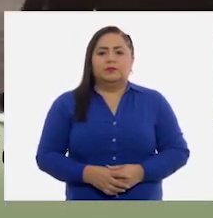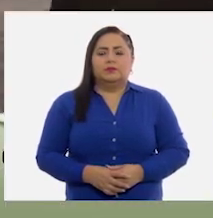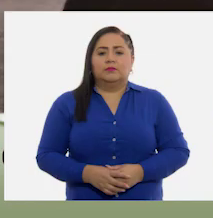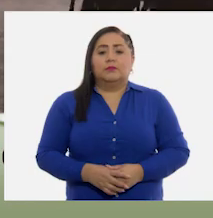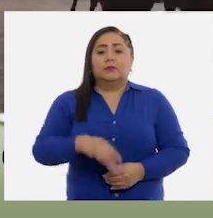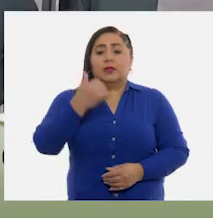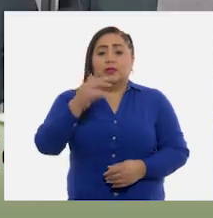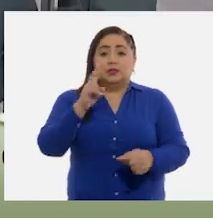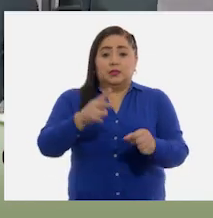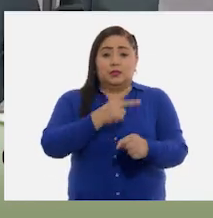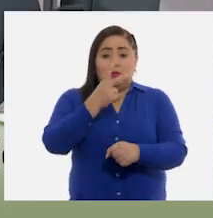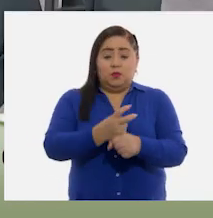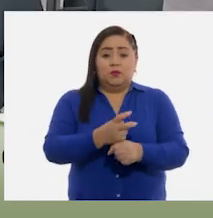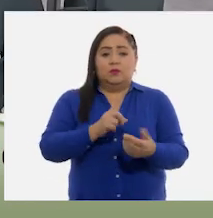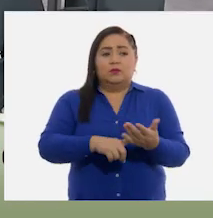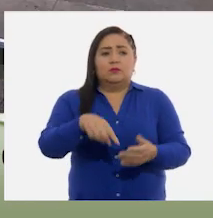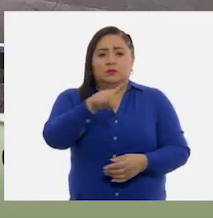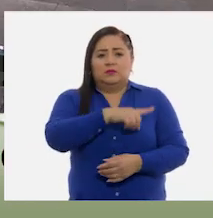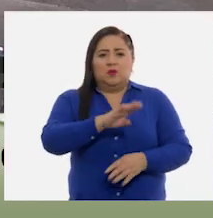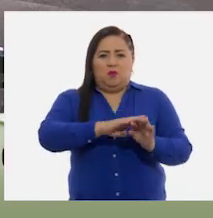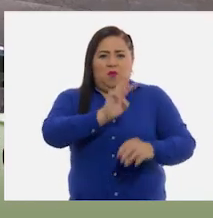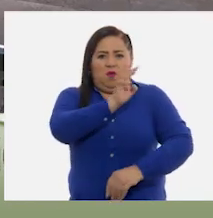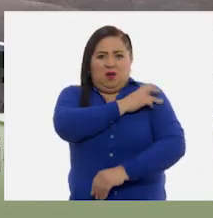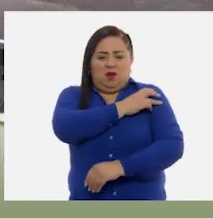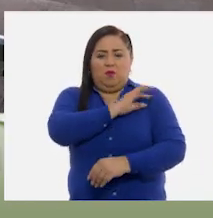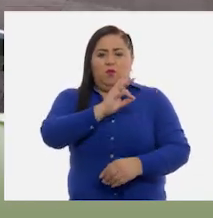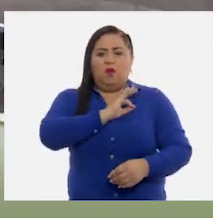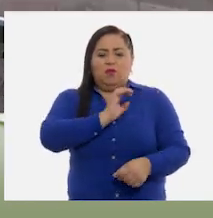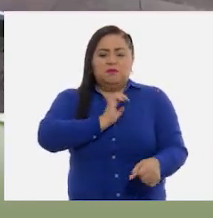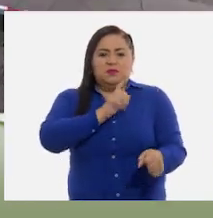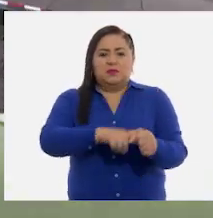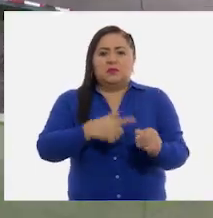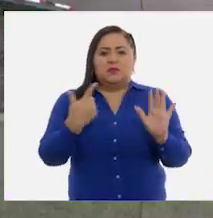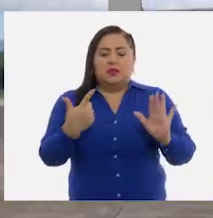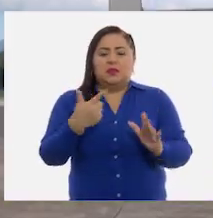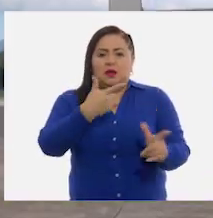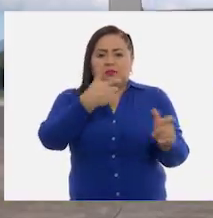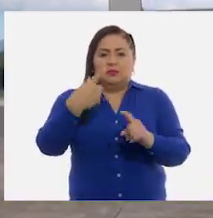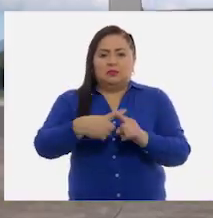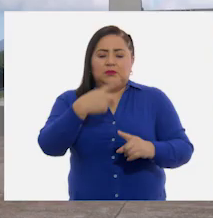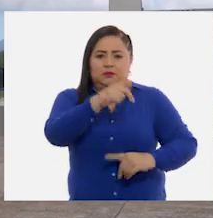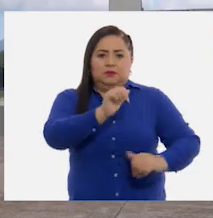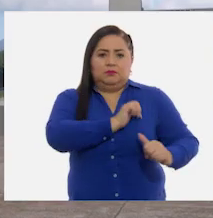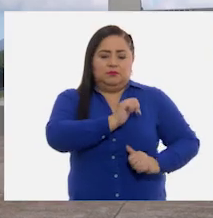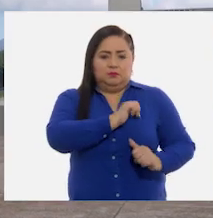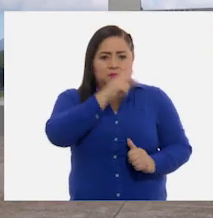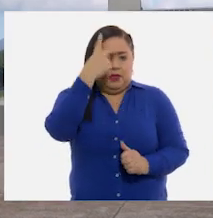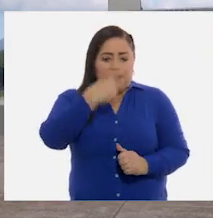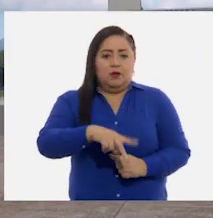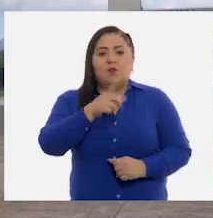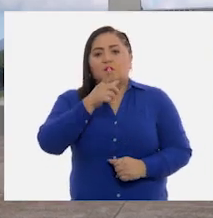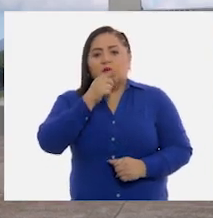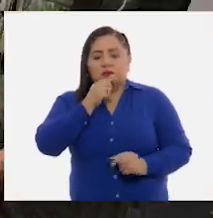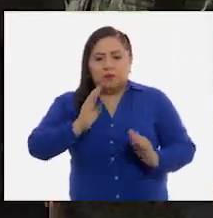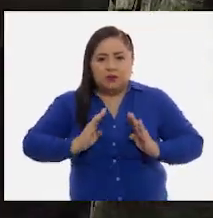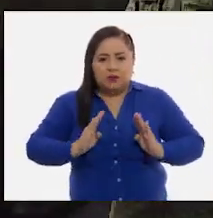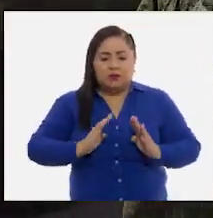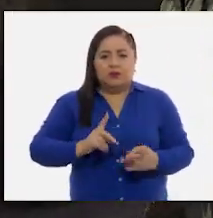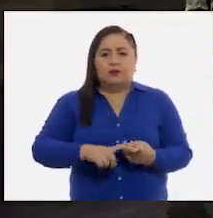Y en la segunda, los cadetes pueden especializarse en 7 armas o servicios del Ejército Mexicano: Policía